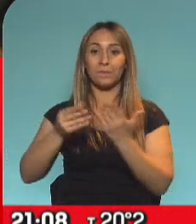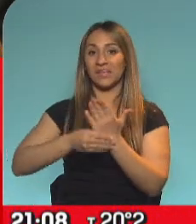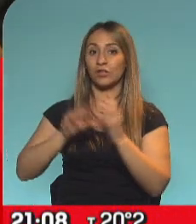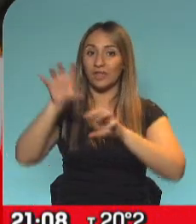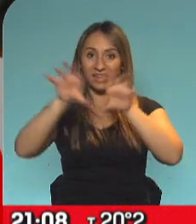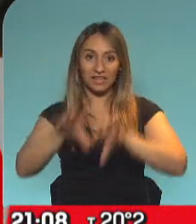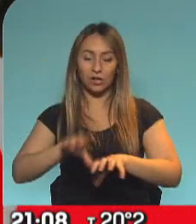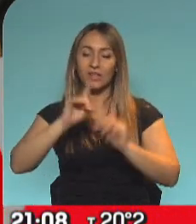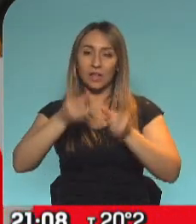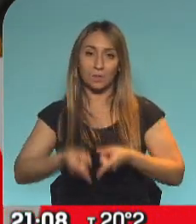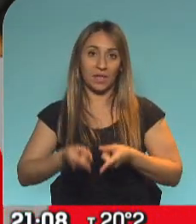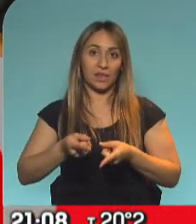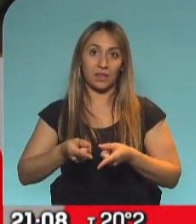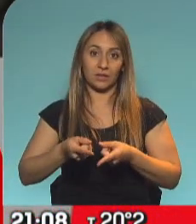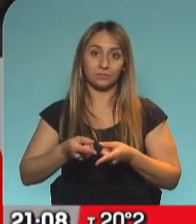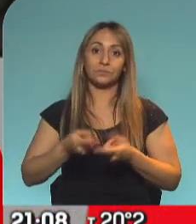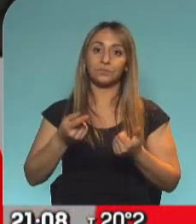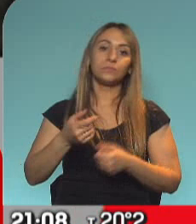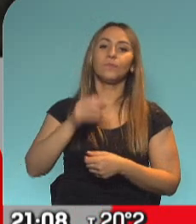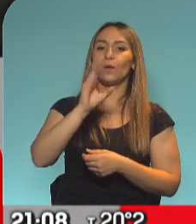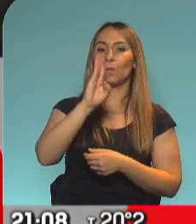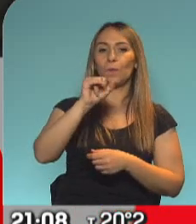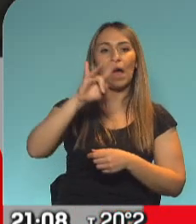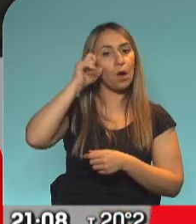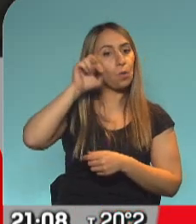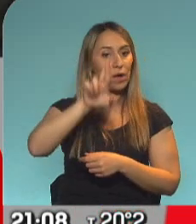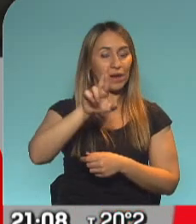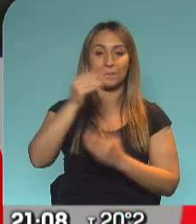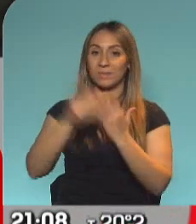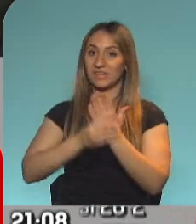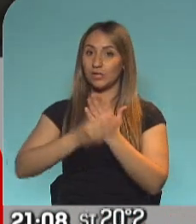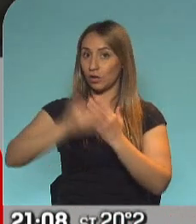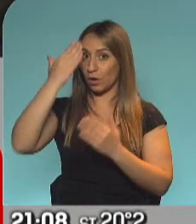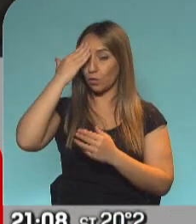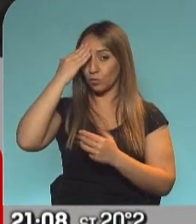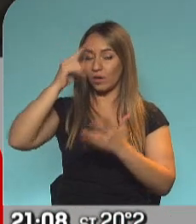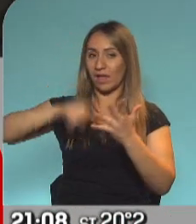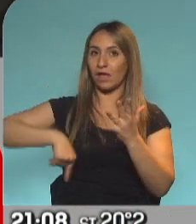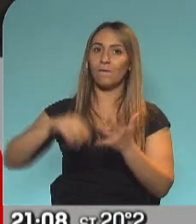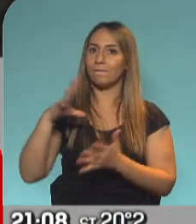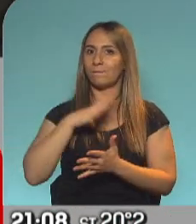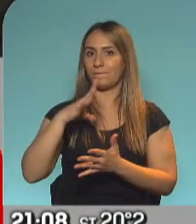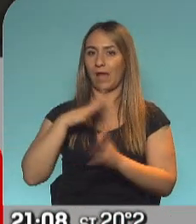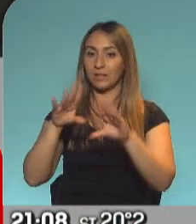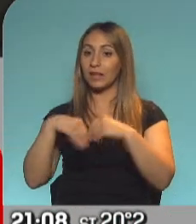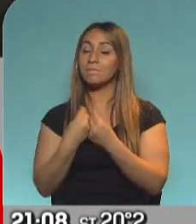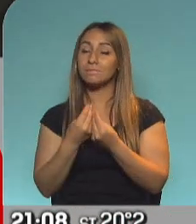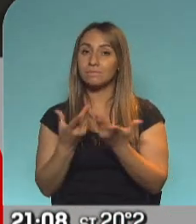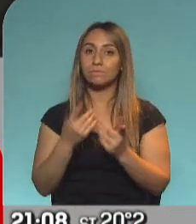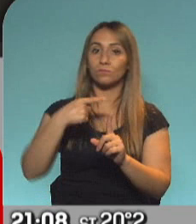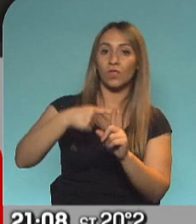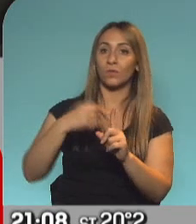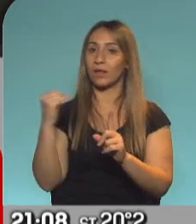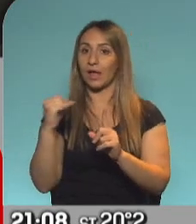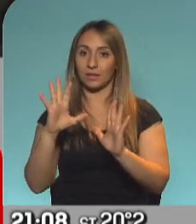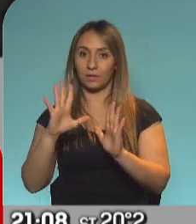del interior y justamente tristán bauer el ministro de cultura todavía no se sabe el resultado se va a saber